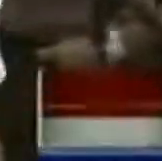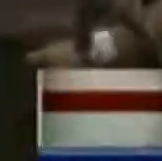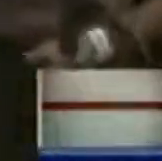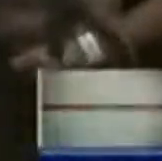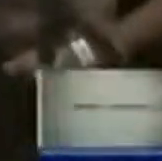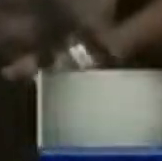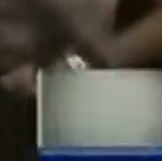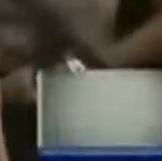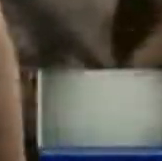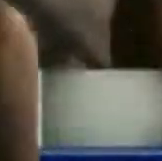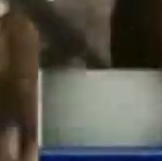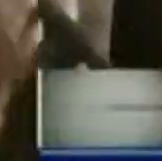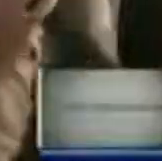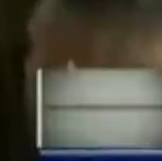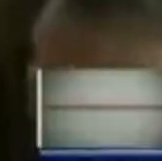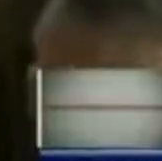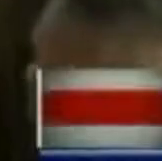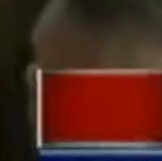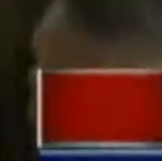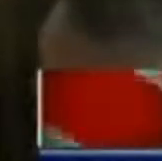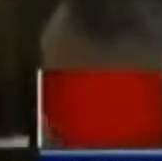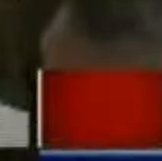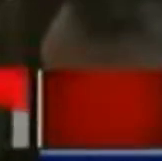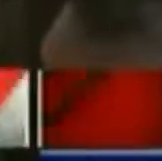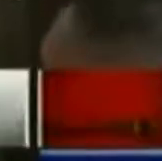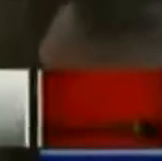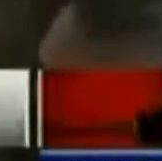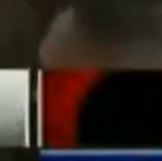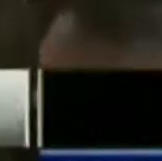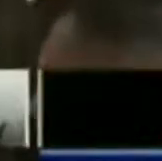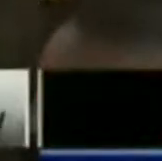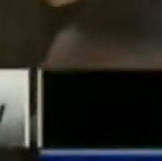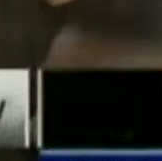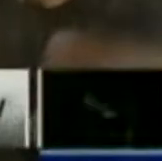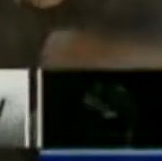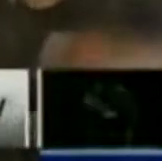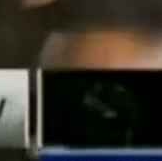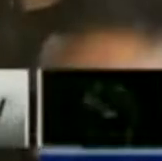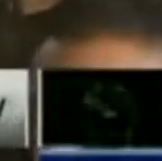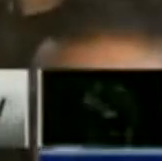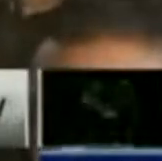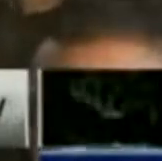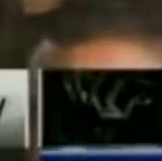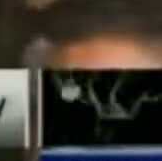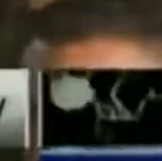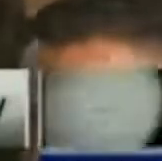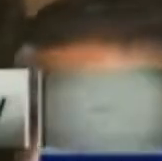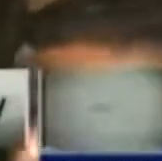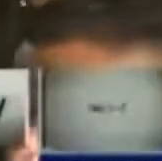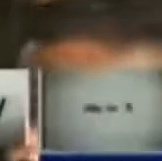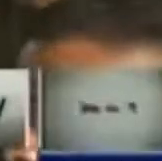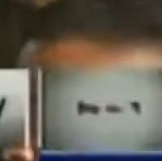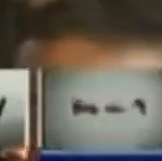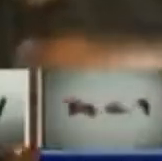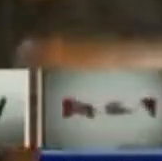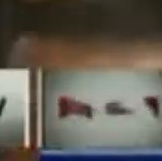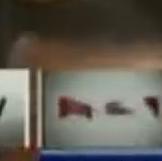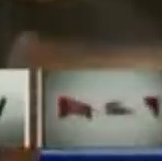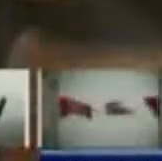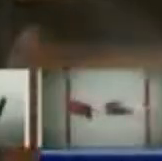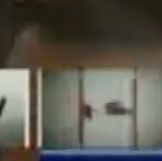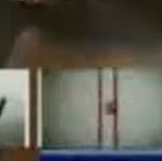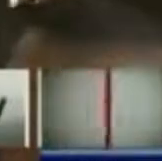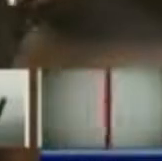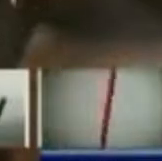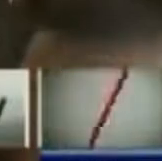de la Revolución como dice muchachos y no se habla mal de Chávez sabes